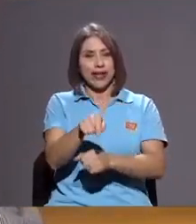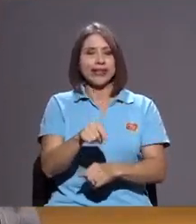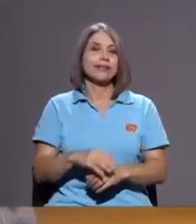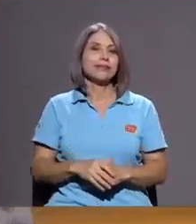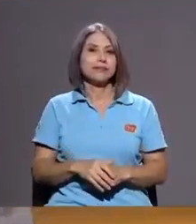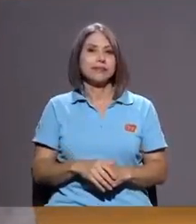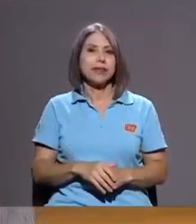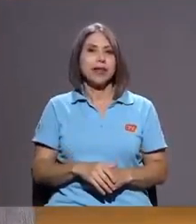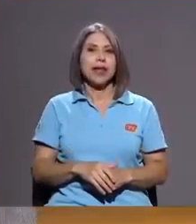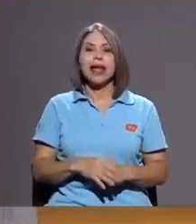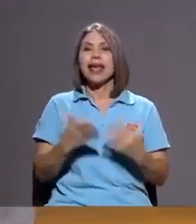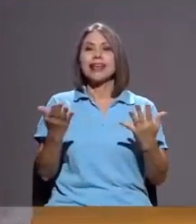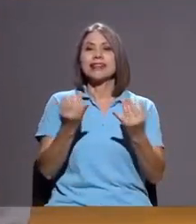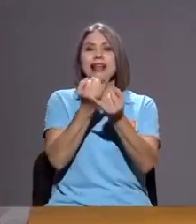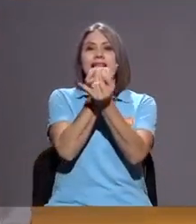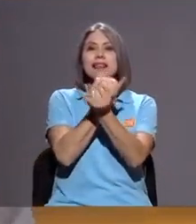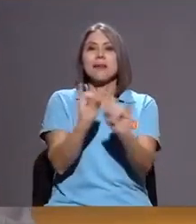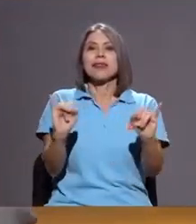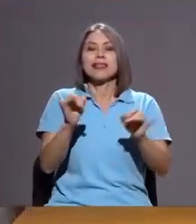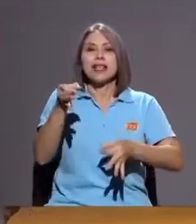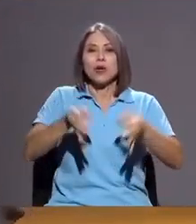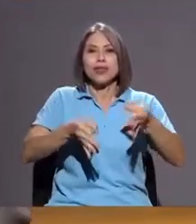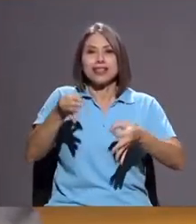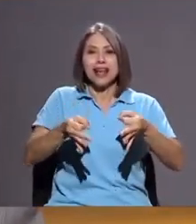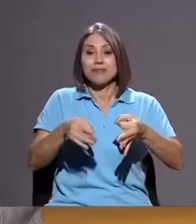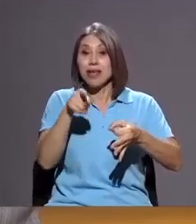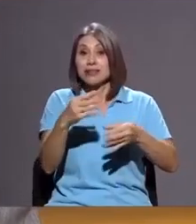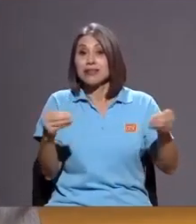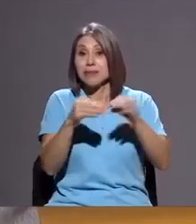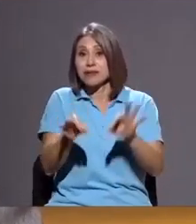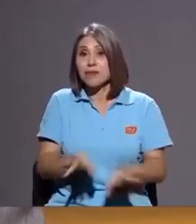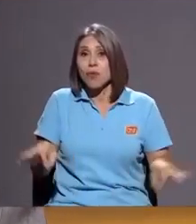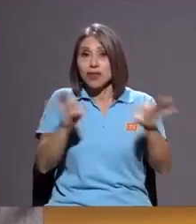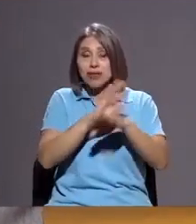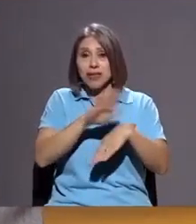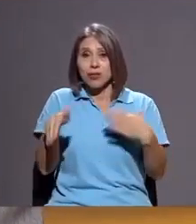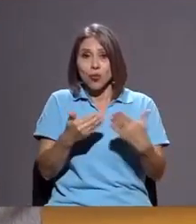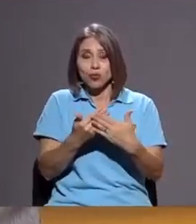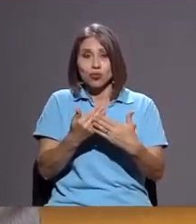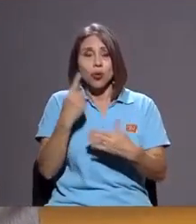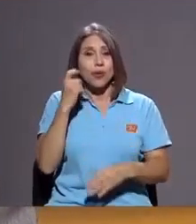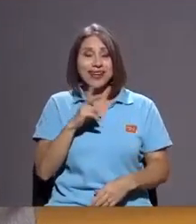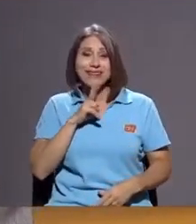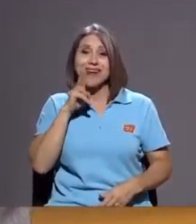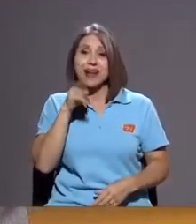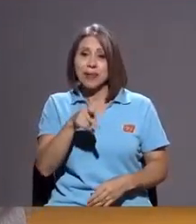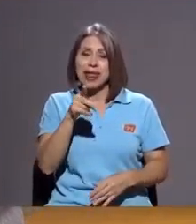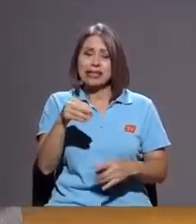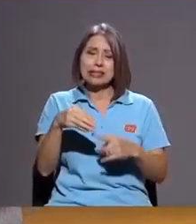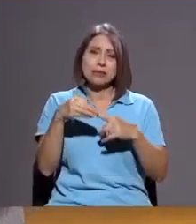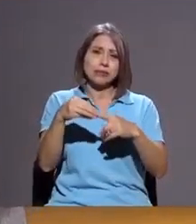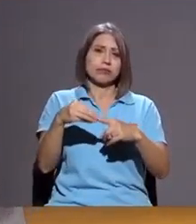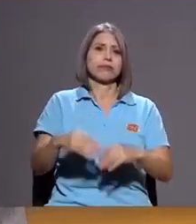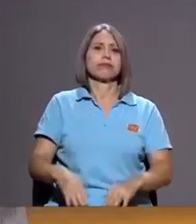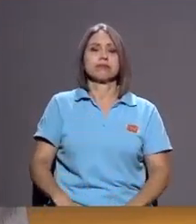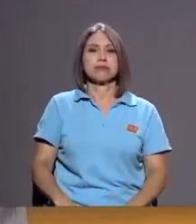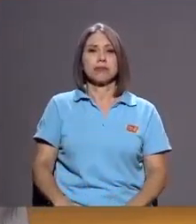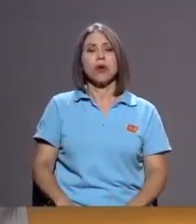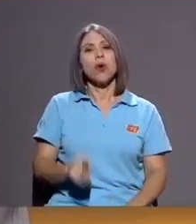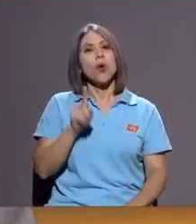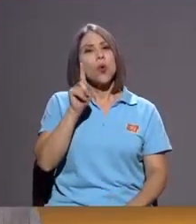es la independencia judicial, que tal vez es el más importante de todos, porque es en realidad el tema sustancial. Uno de